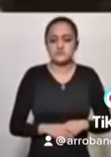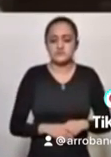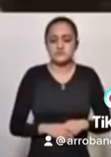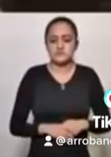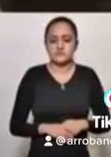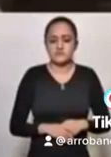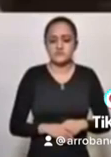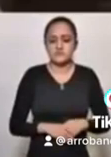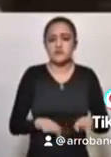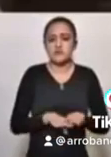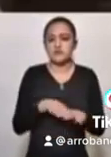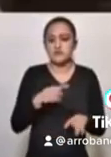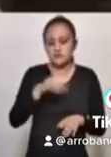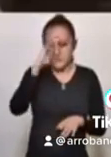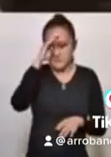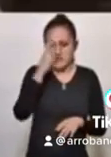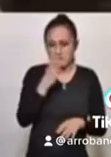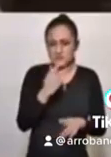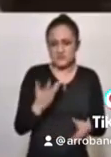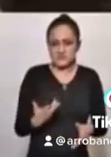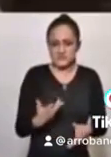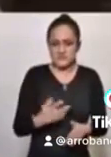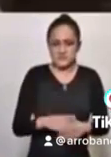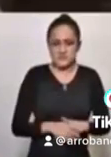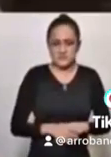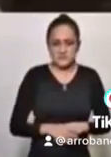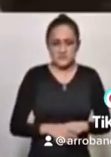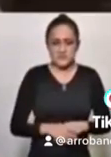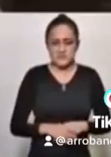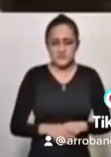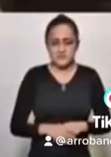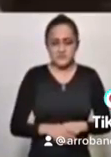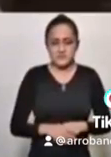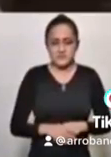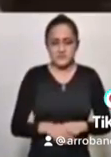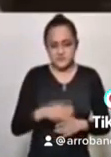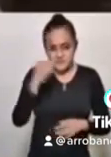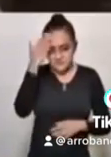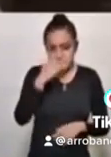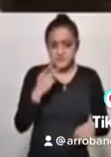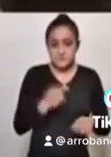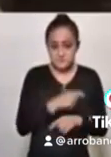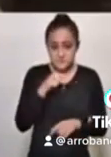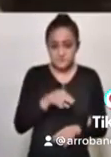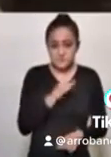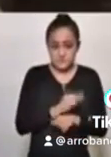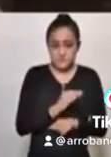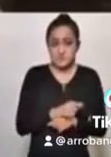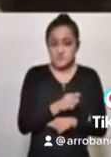¿Cómo pueden pensar eso? Si conocen un caso de estos, que lo denuncien.